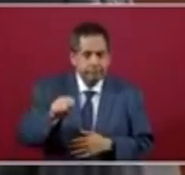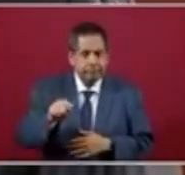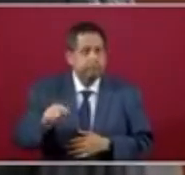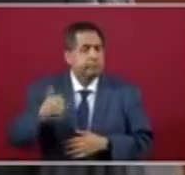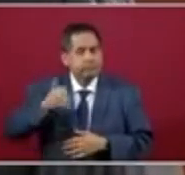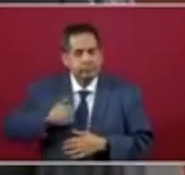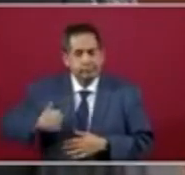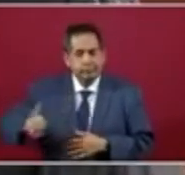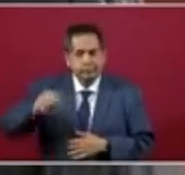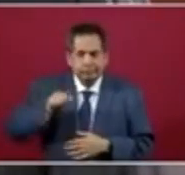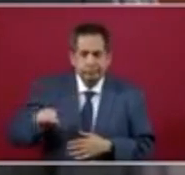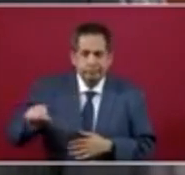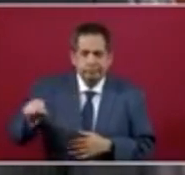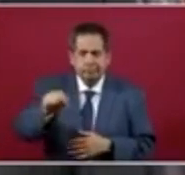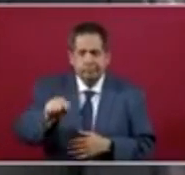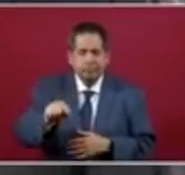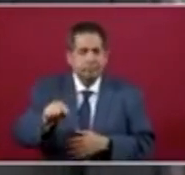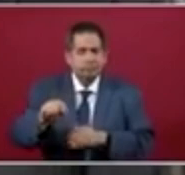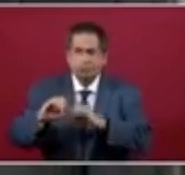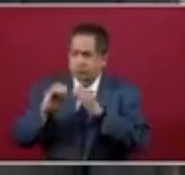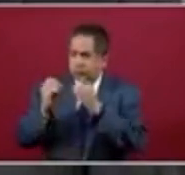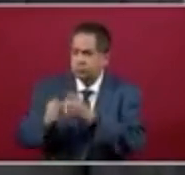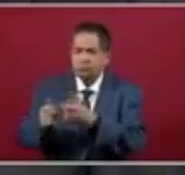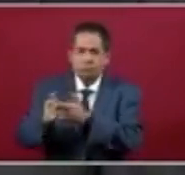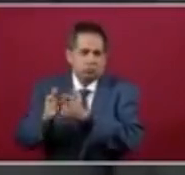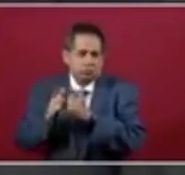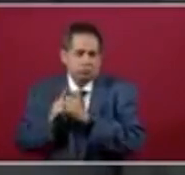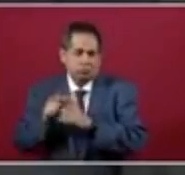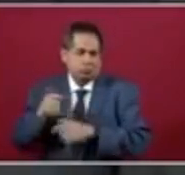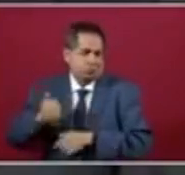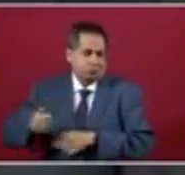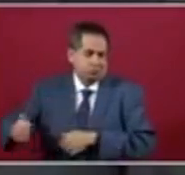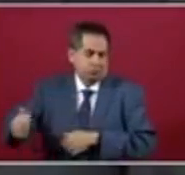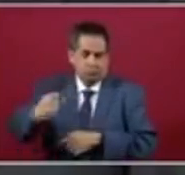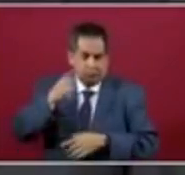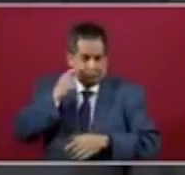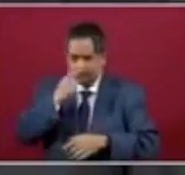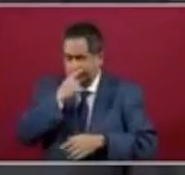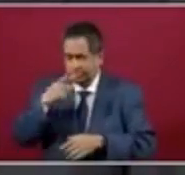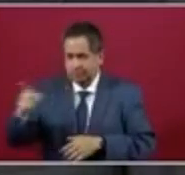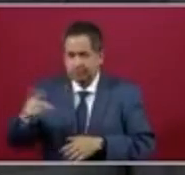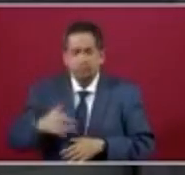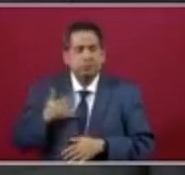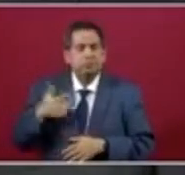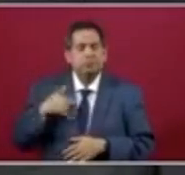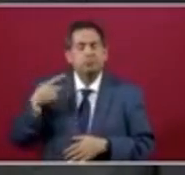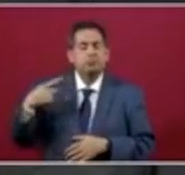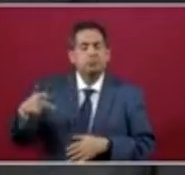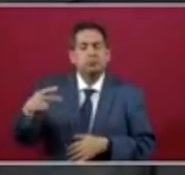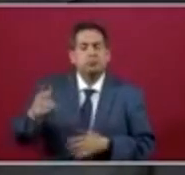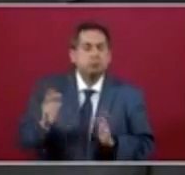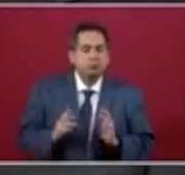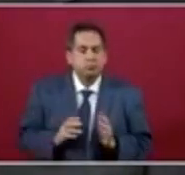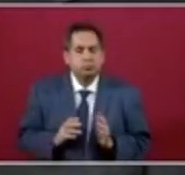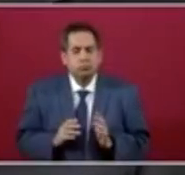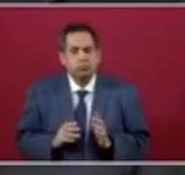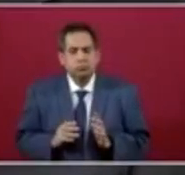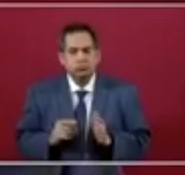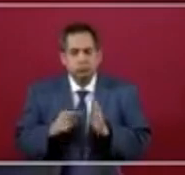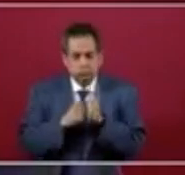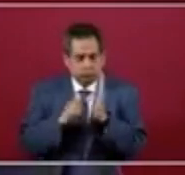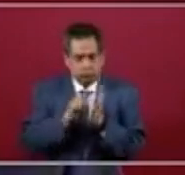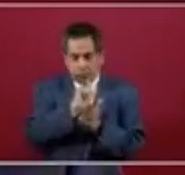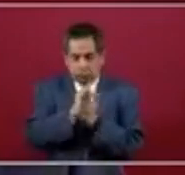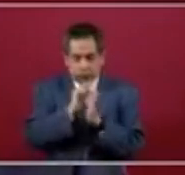cada organización, cada gremio, de conformidad con el